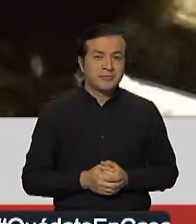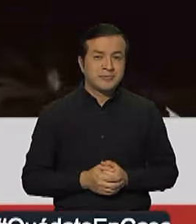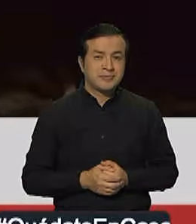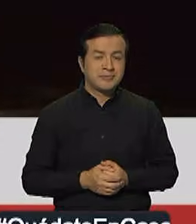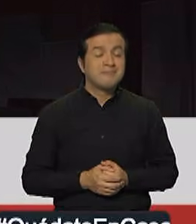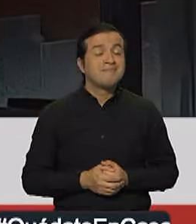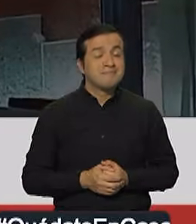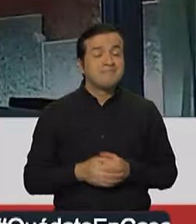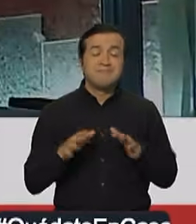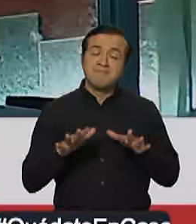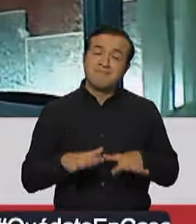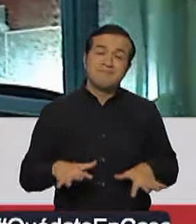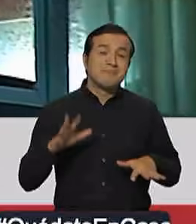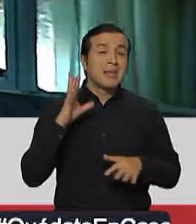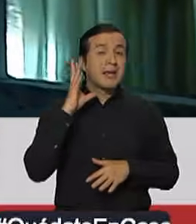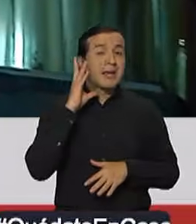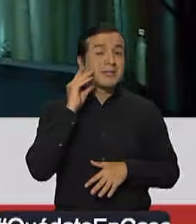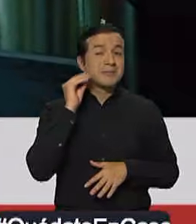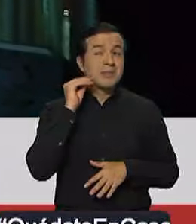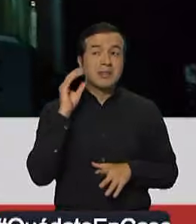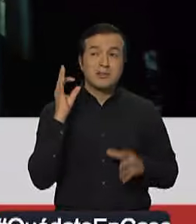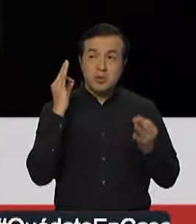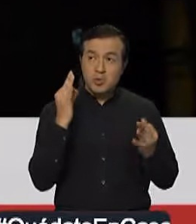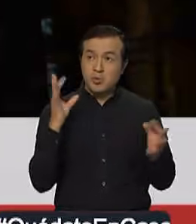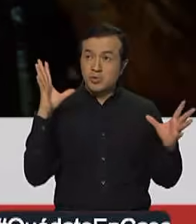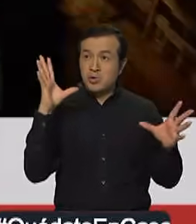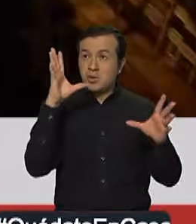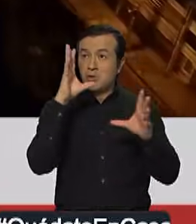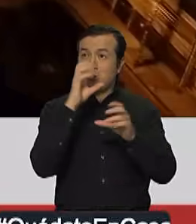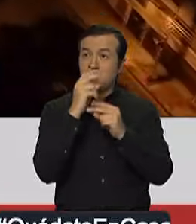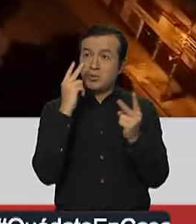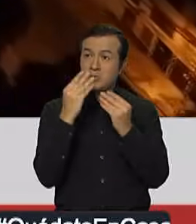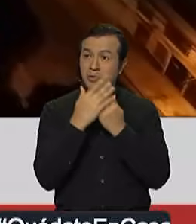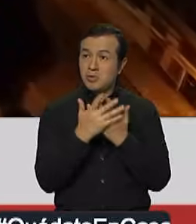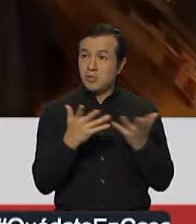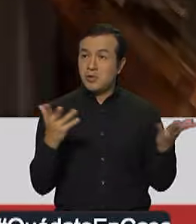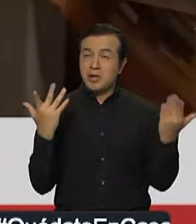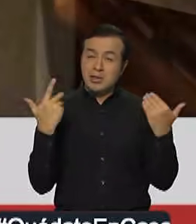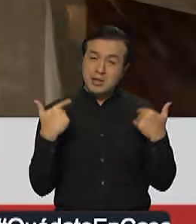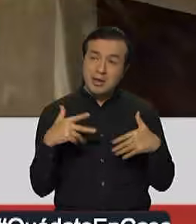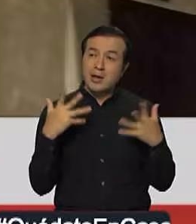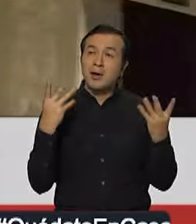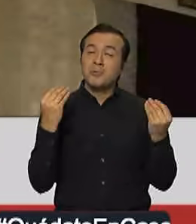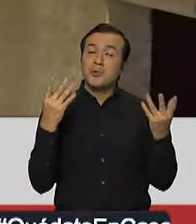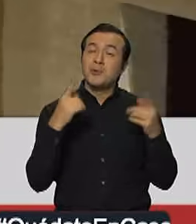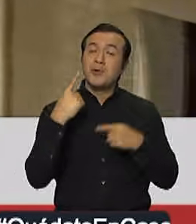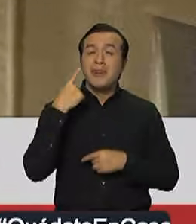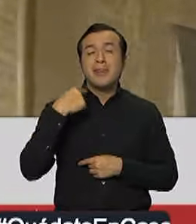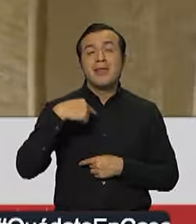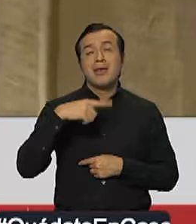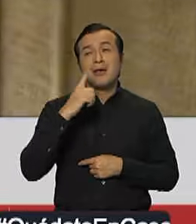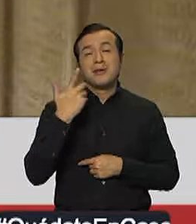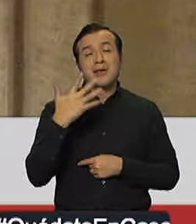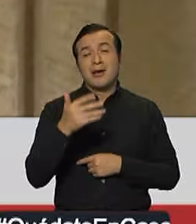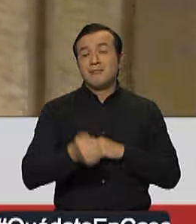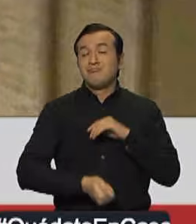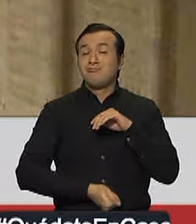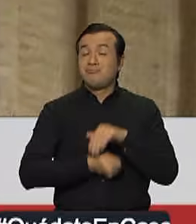Son algunas de las historias que descubrimos durante esta noche, de este ya largo confinamiento.